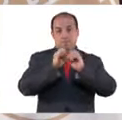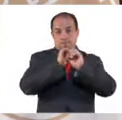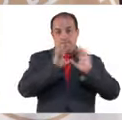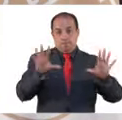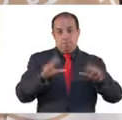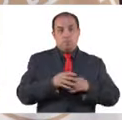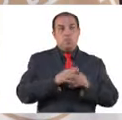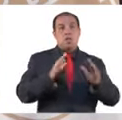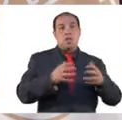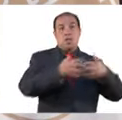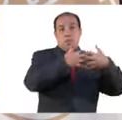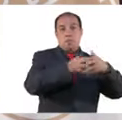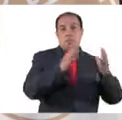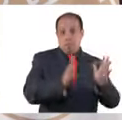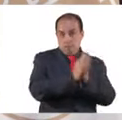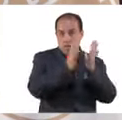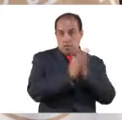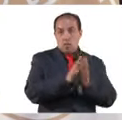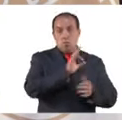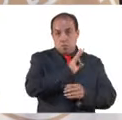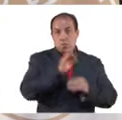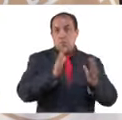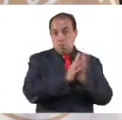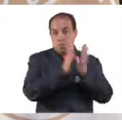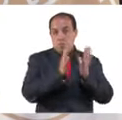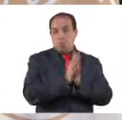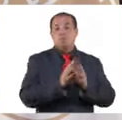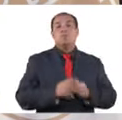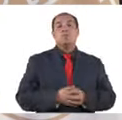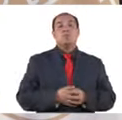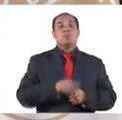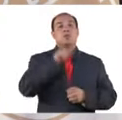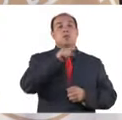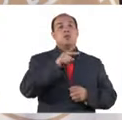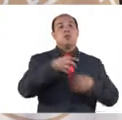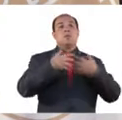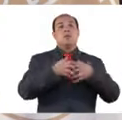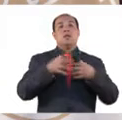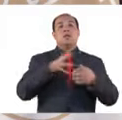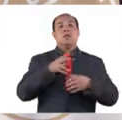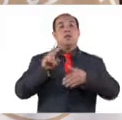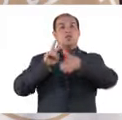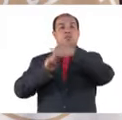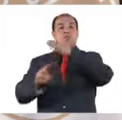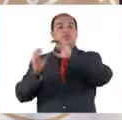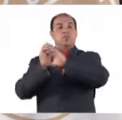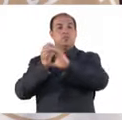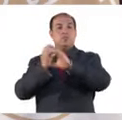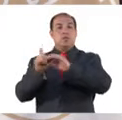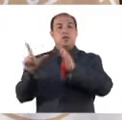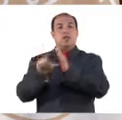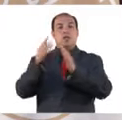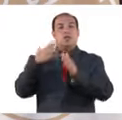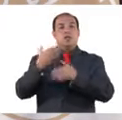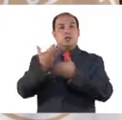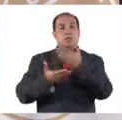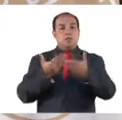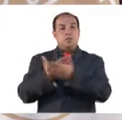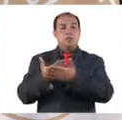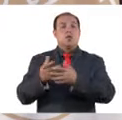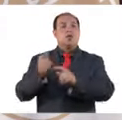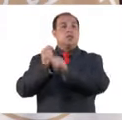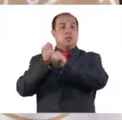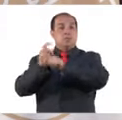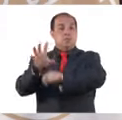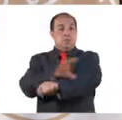de participar y de hecho, esa empresa tiene trolebuses circulando en la línea 10 del servicio de transportes eléctricos